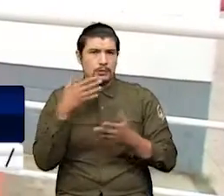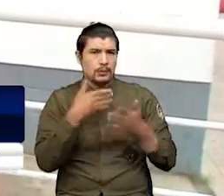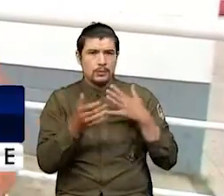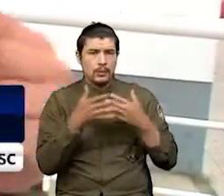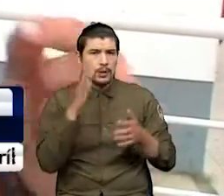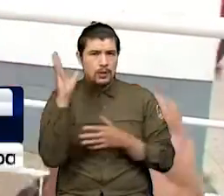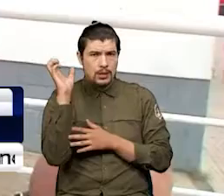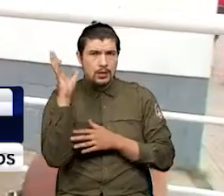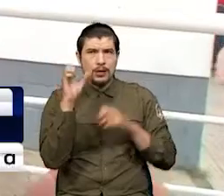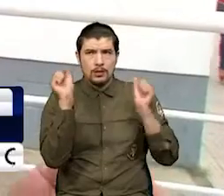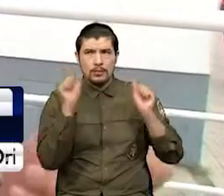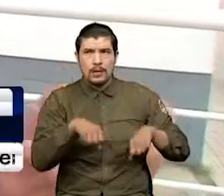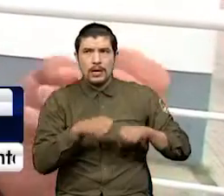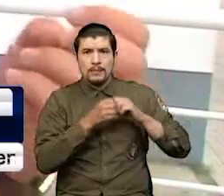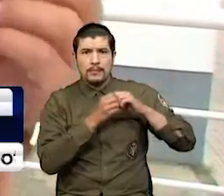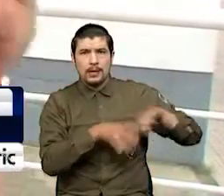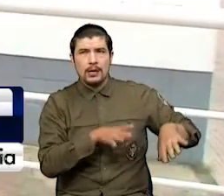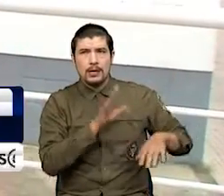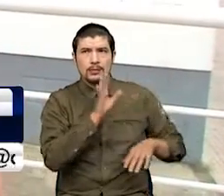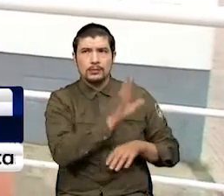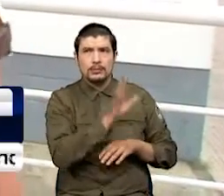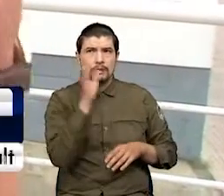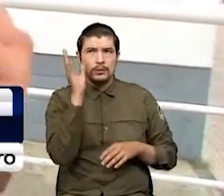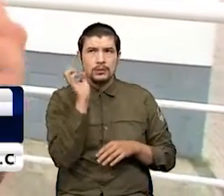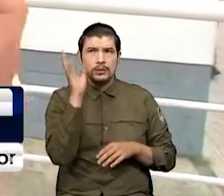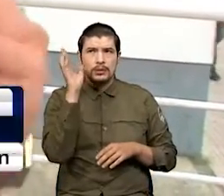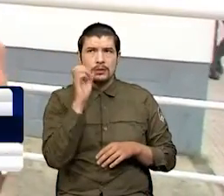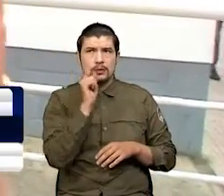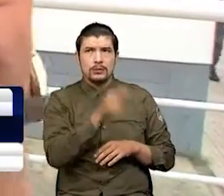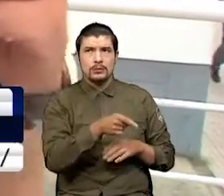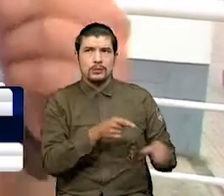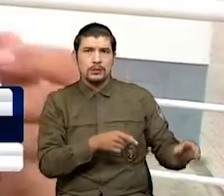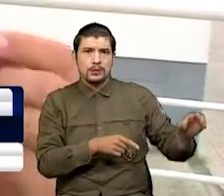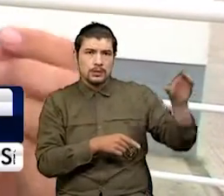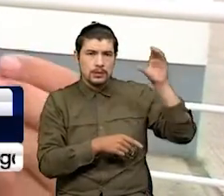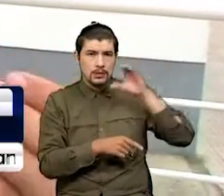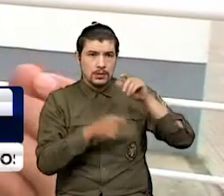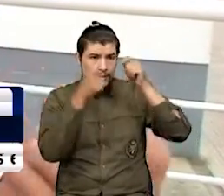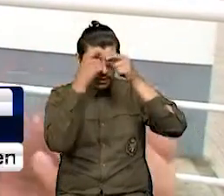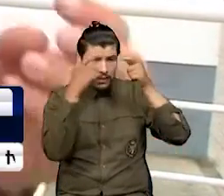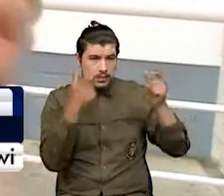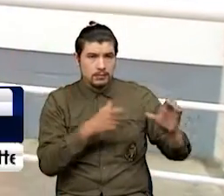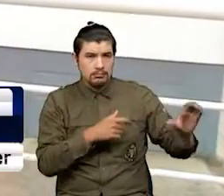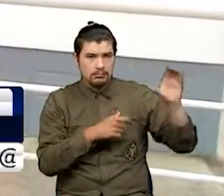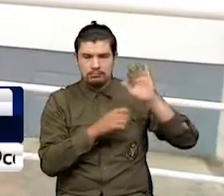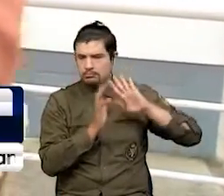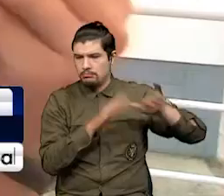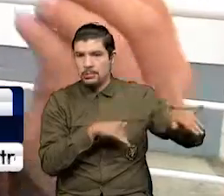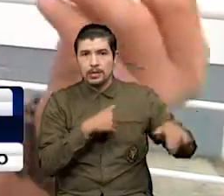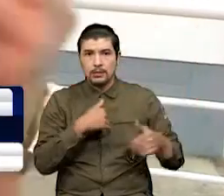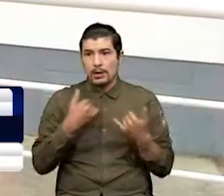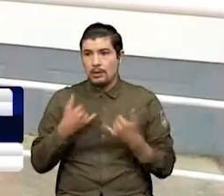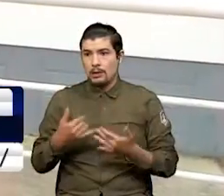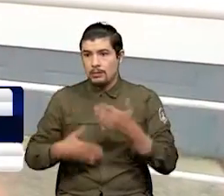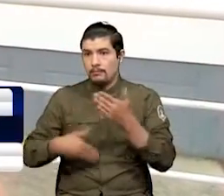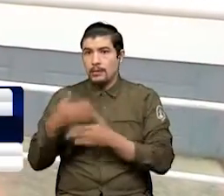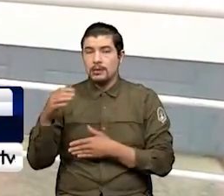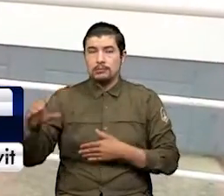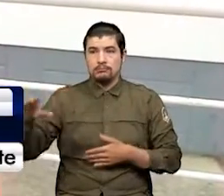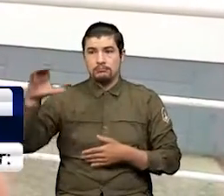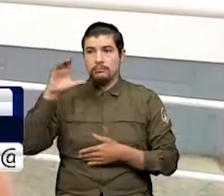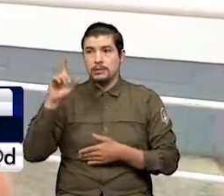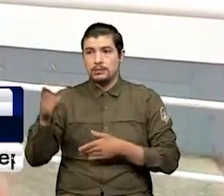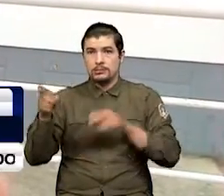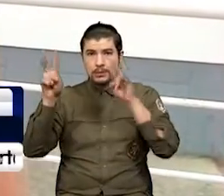renunciar al derecho de pensión o sea al salario que está recibiendo por concepto de pensión para así recibir el